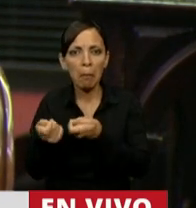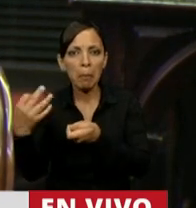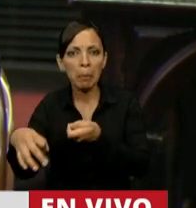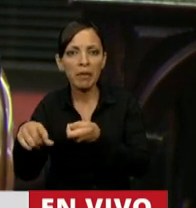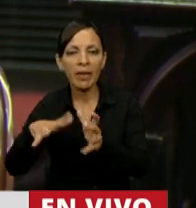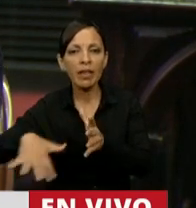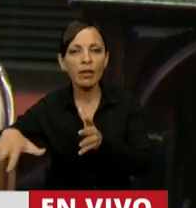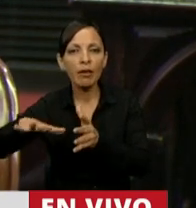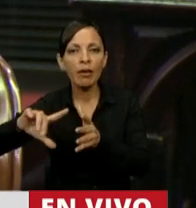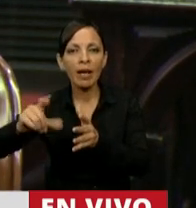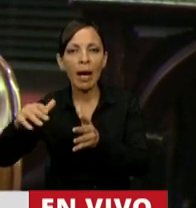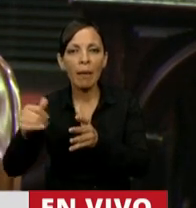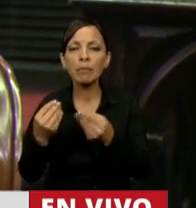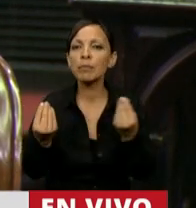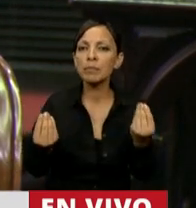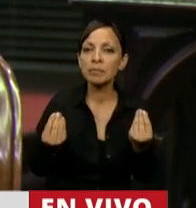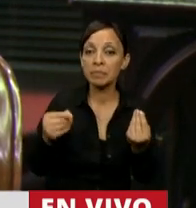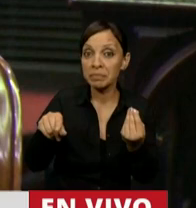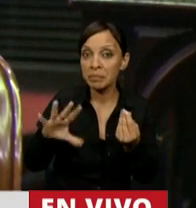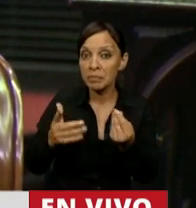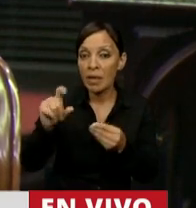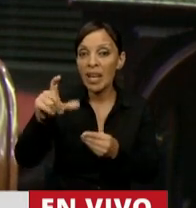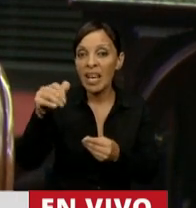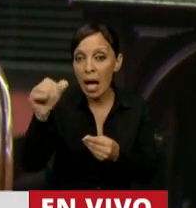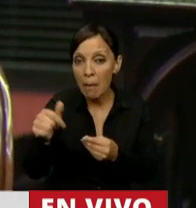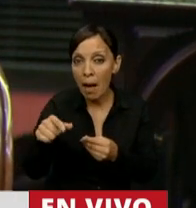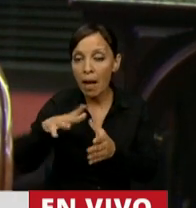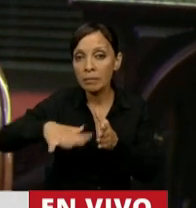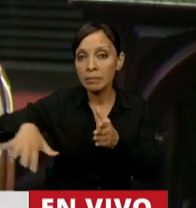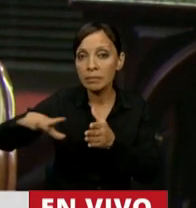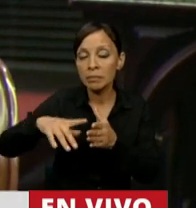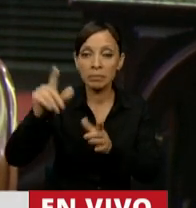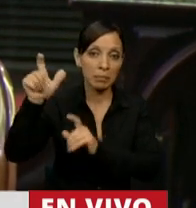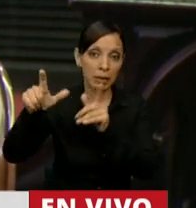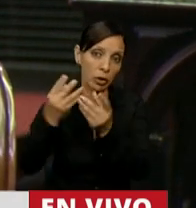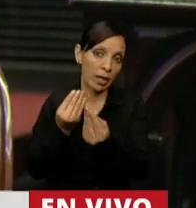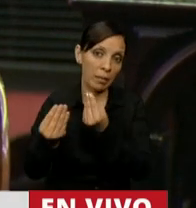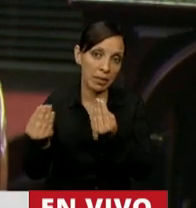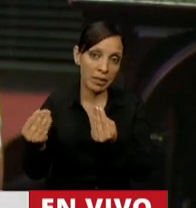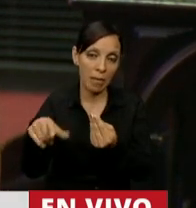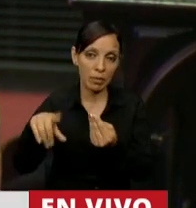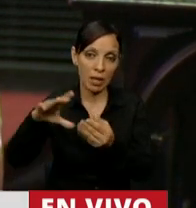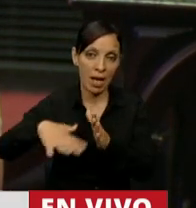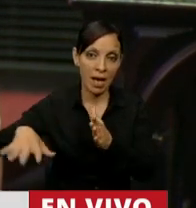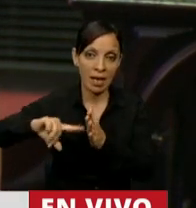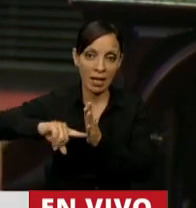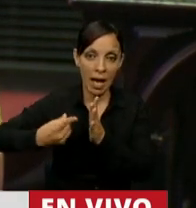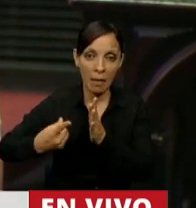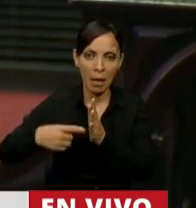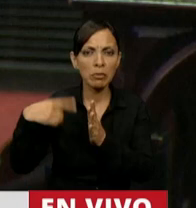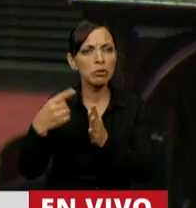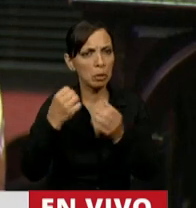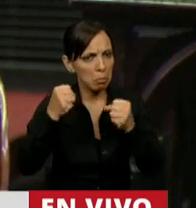qué? Porque la autonomía porteña, quienes representamos, en este caso la Ciudad de Buenos Aires, le hacemos